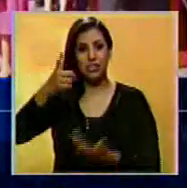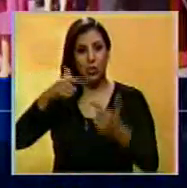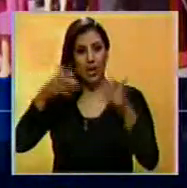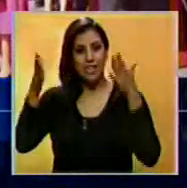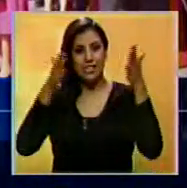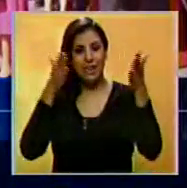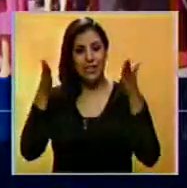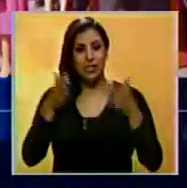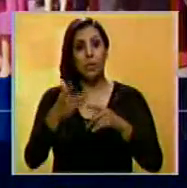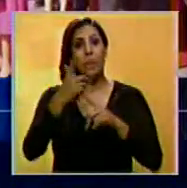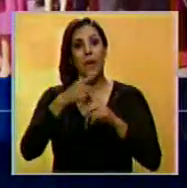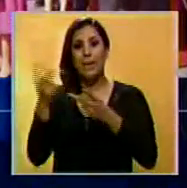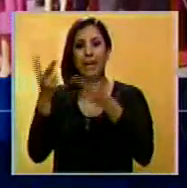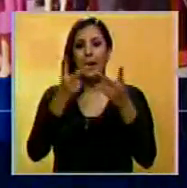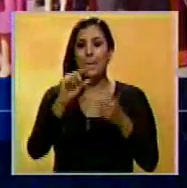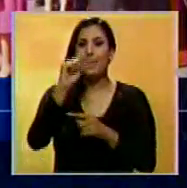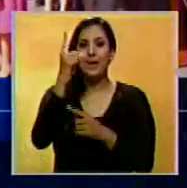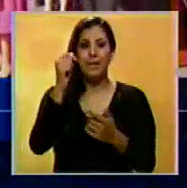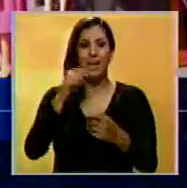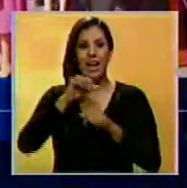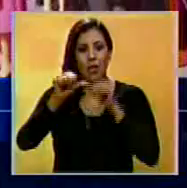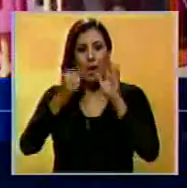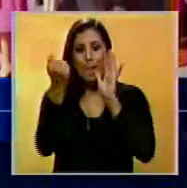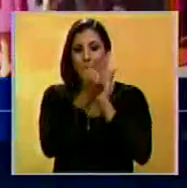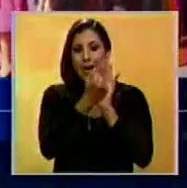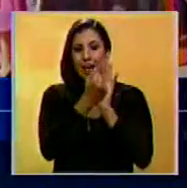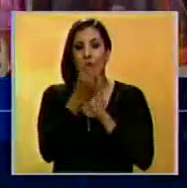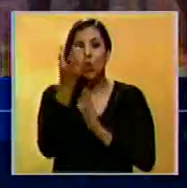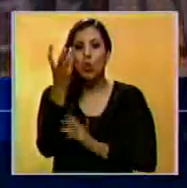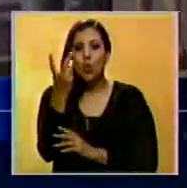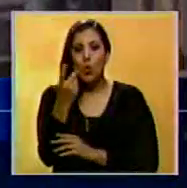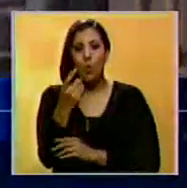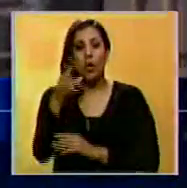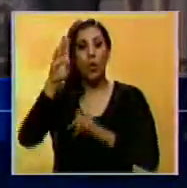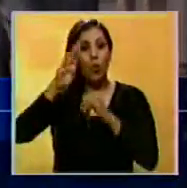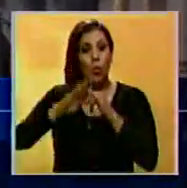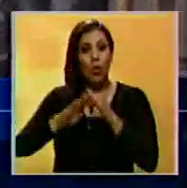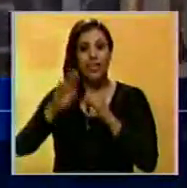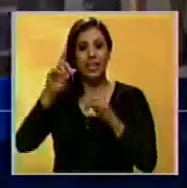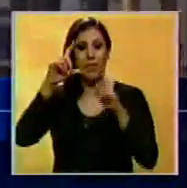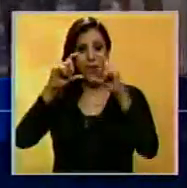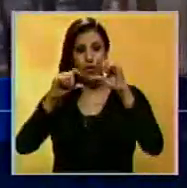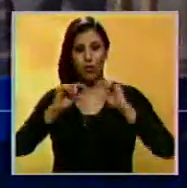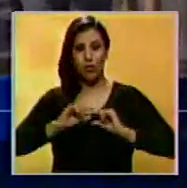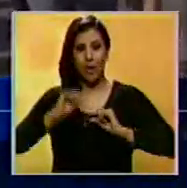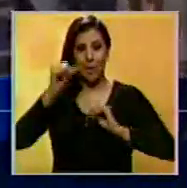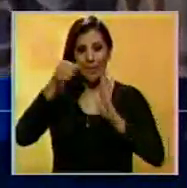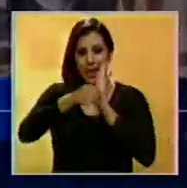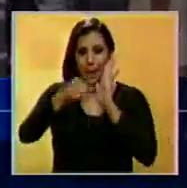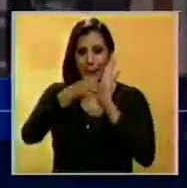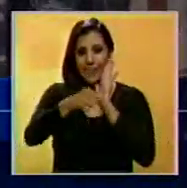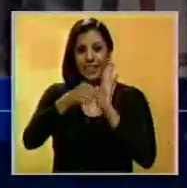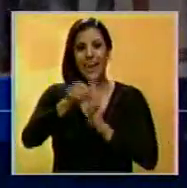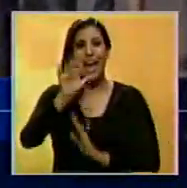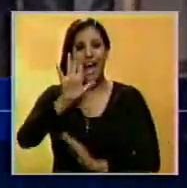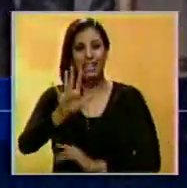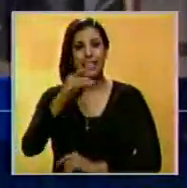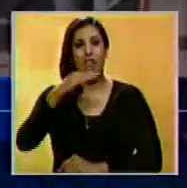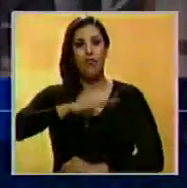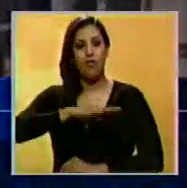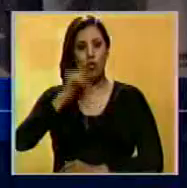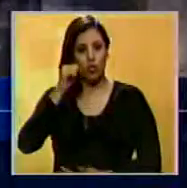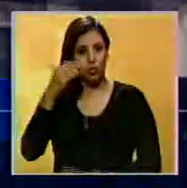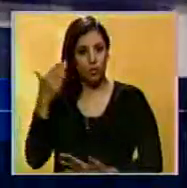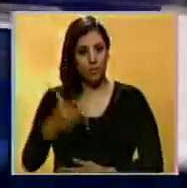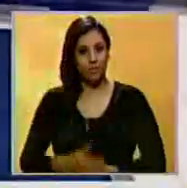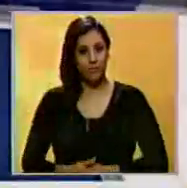servicio postal, para recibir la primera edición enmarcada y numerada de la última colección de estampas que incluye la primera imagen del príncipe